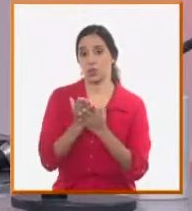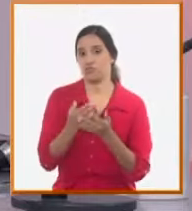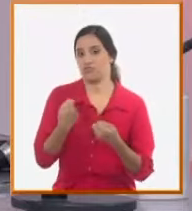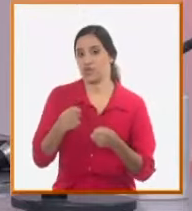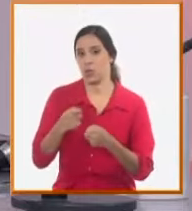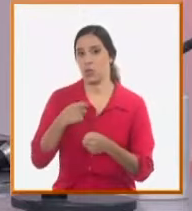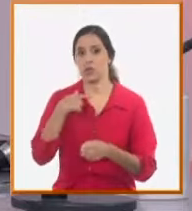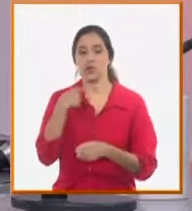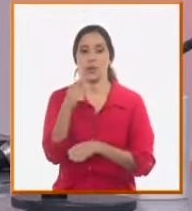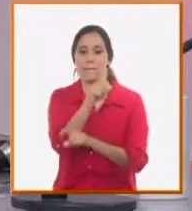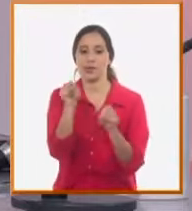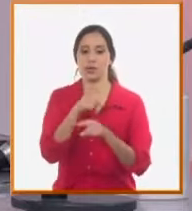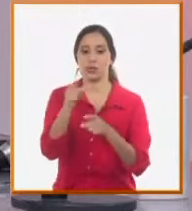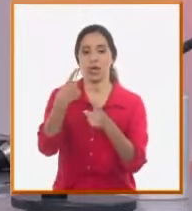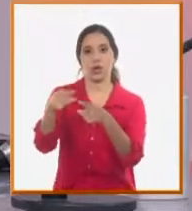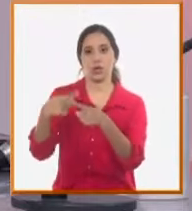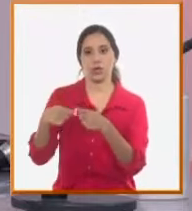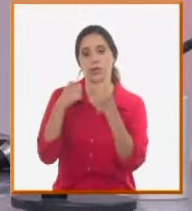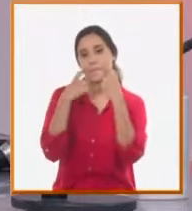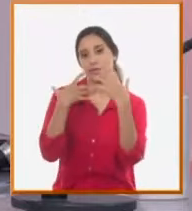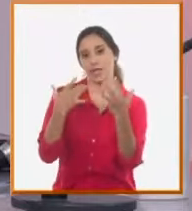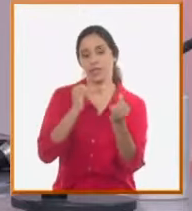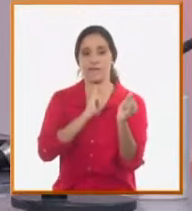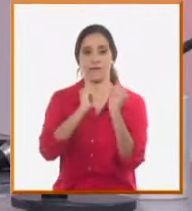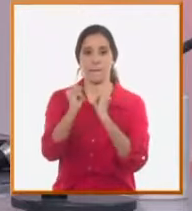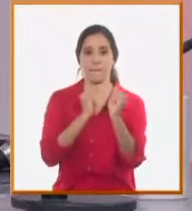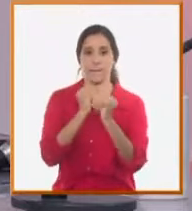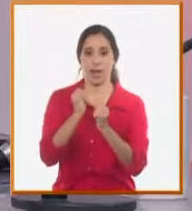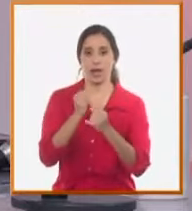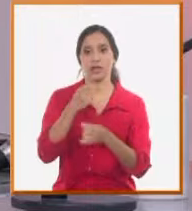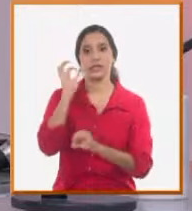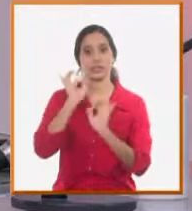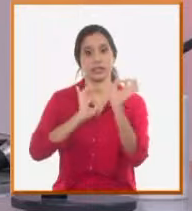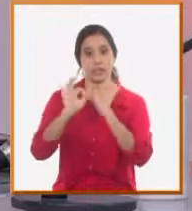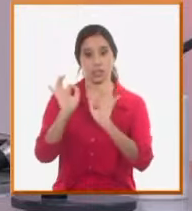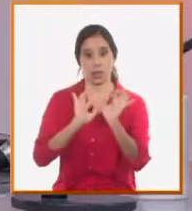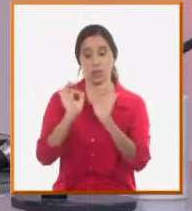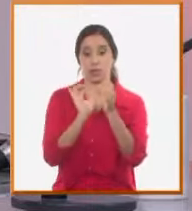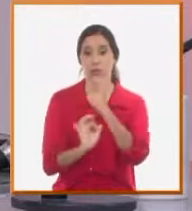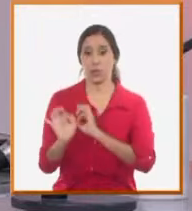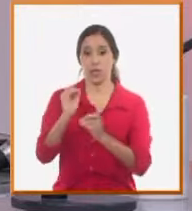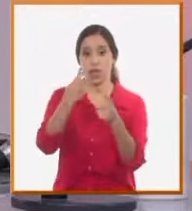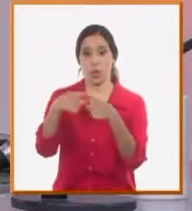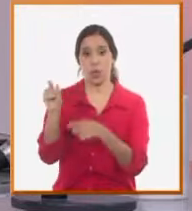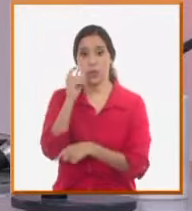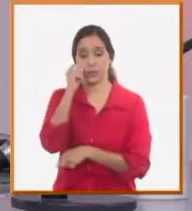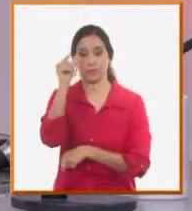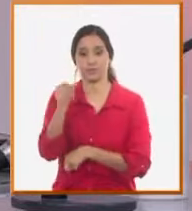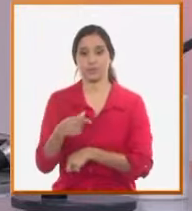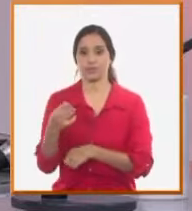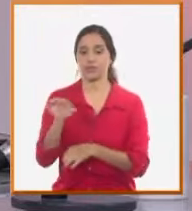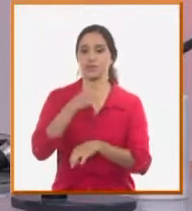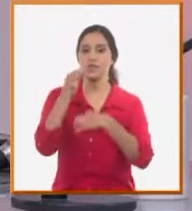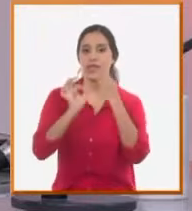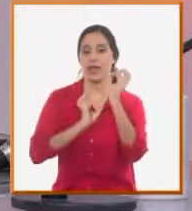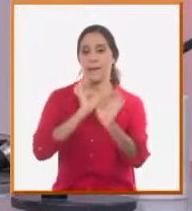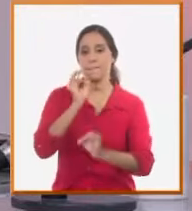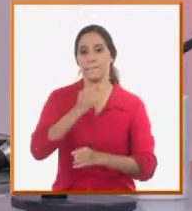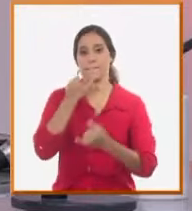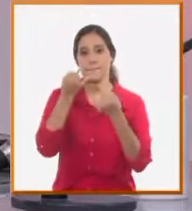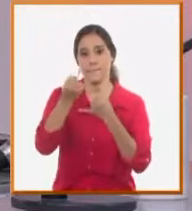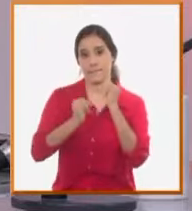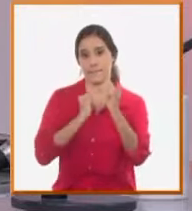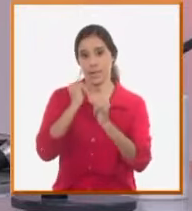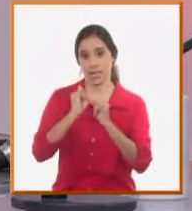informar más sobre el seguro y sus beneficios. Antonio Almenares García señala: mi experiencia con el seguro puedo decir que es buena. Tuve pérdidas en